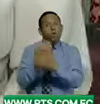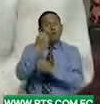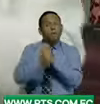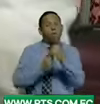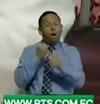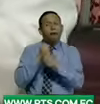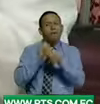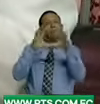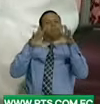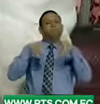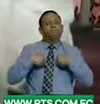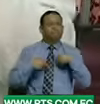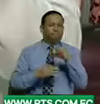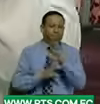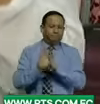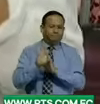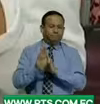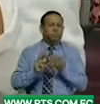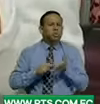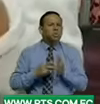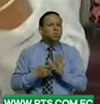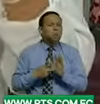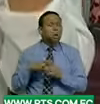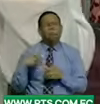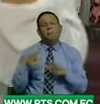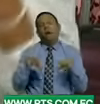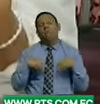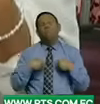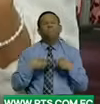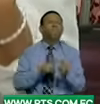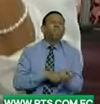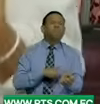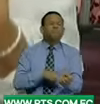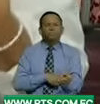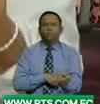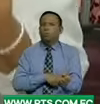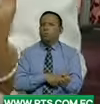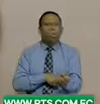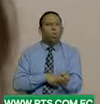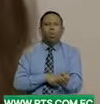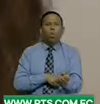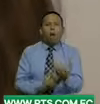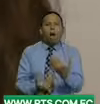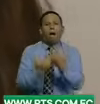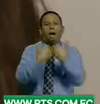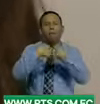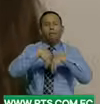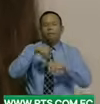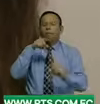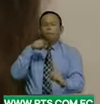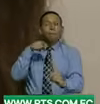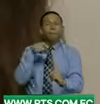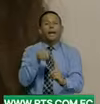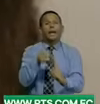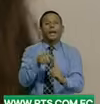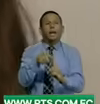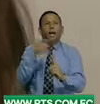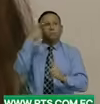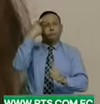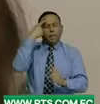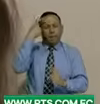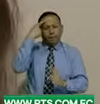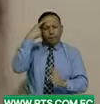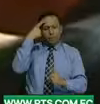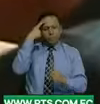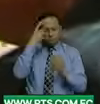es solamente hacerlo en forma rutinaria, es hacerlo con la intencionalidad de crear